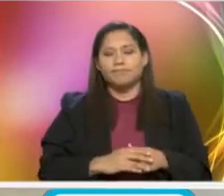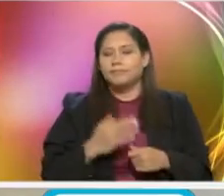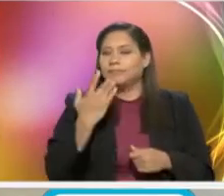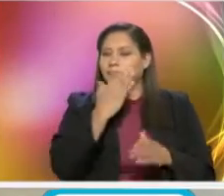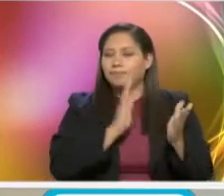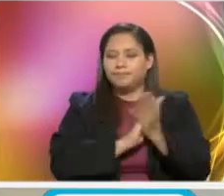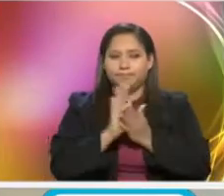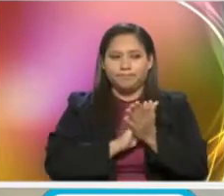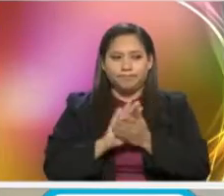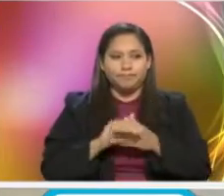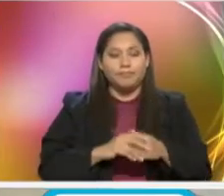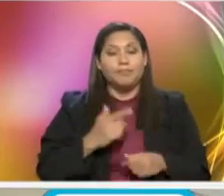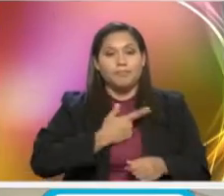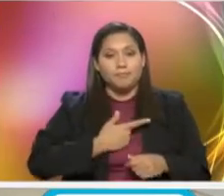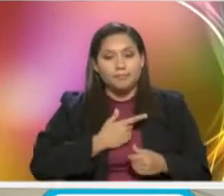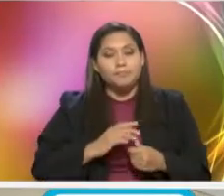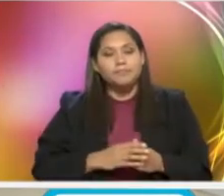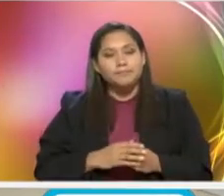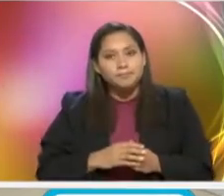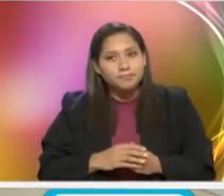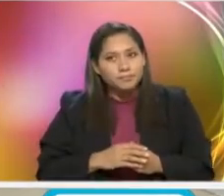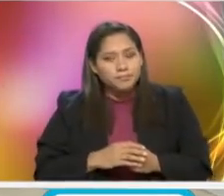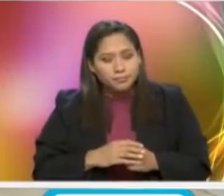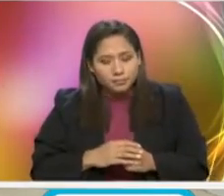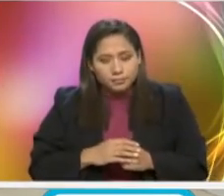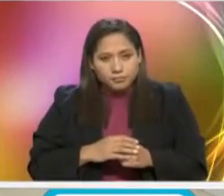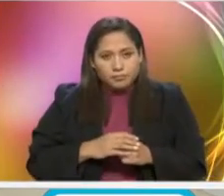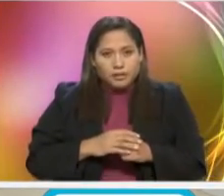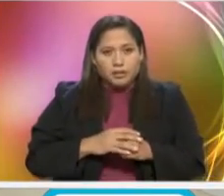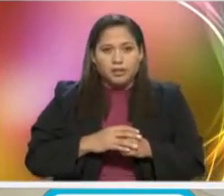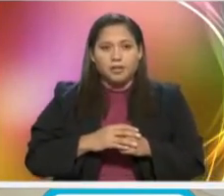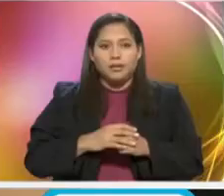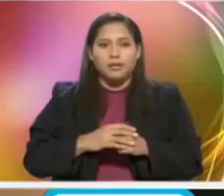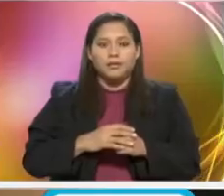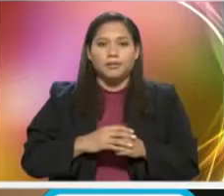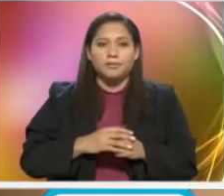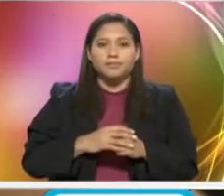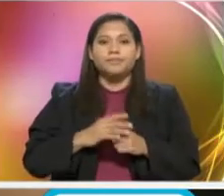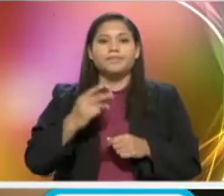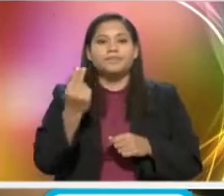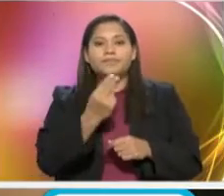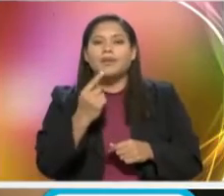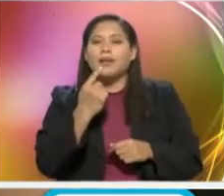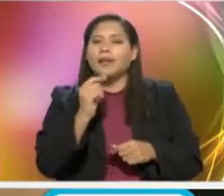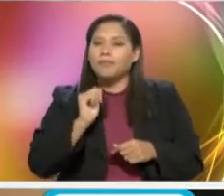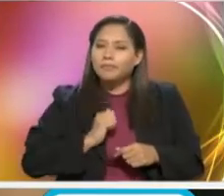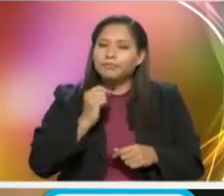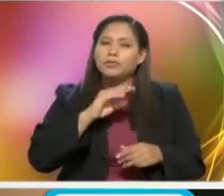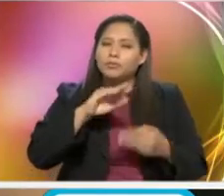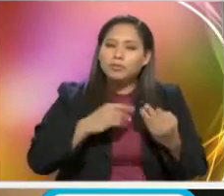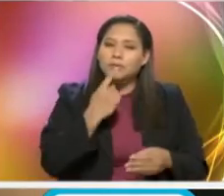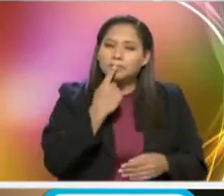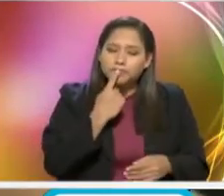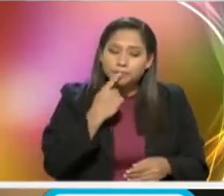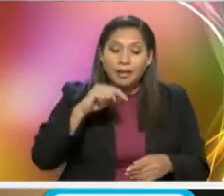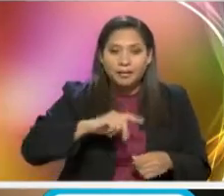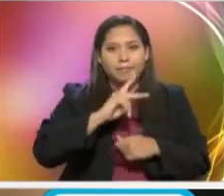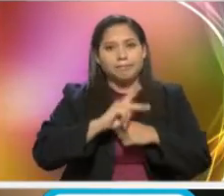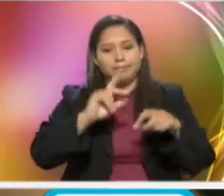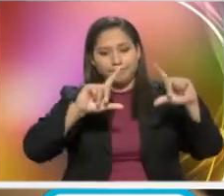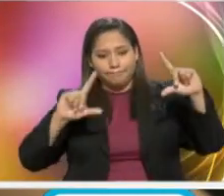rico. Está sonando Me bien. encanta. Oigan, además de que de verdad hay que aprovechar todos los sabores que tiene nuestro